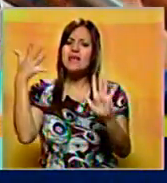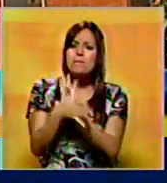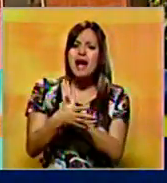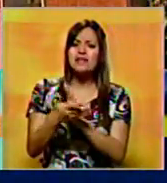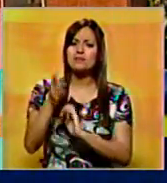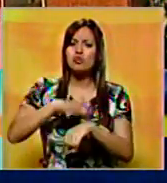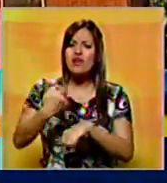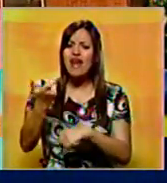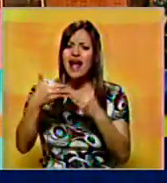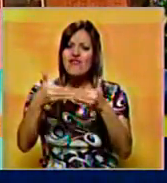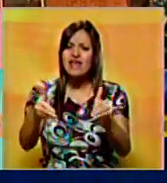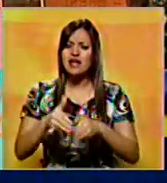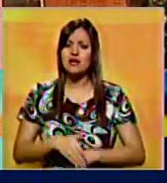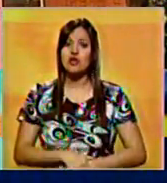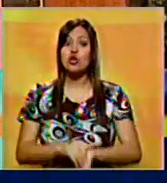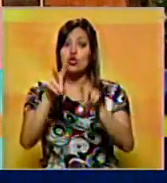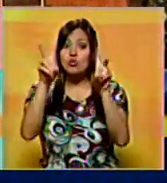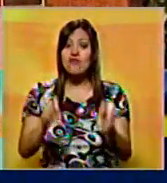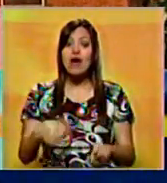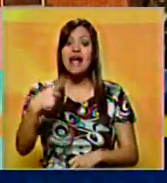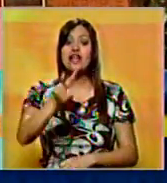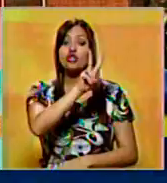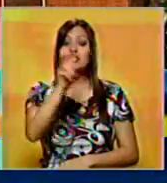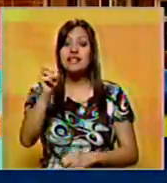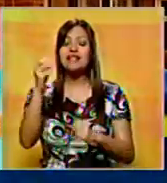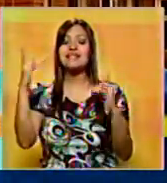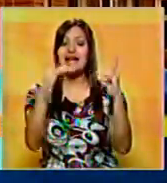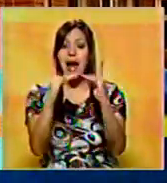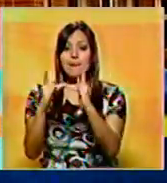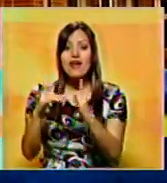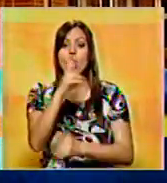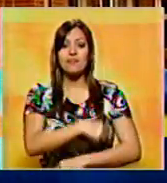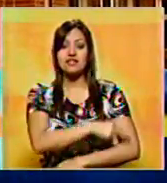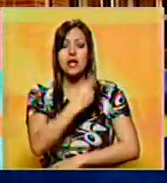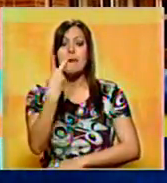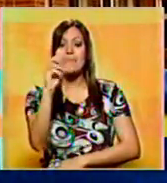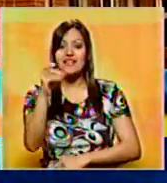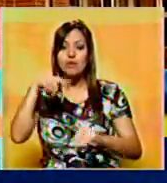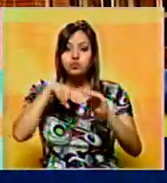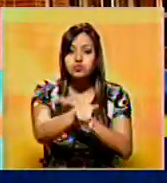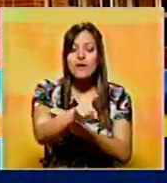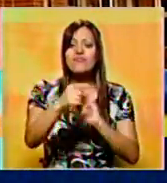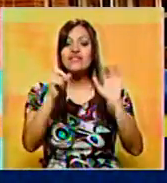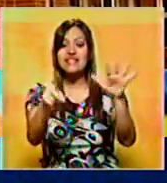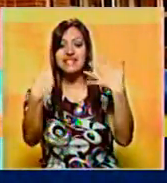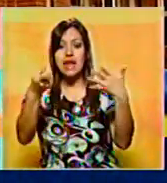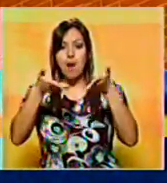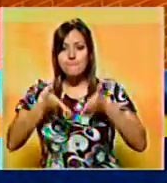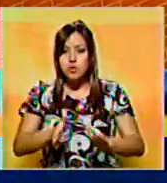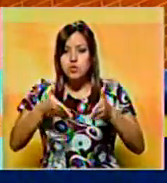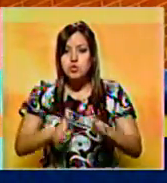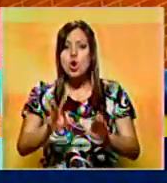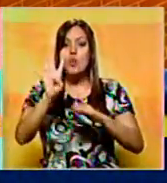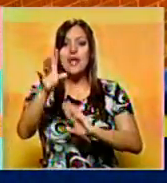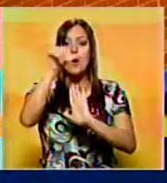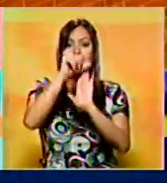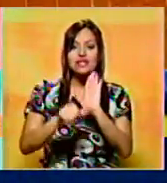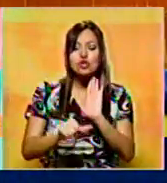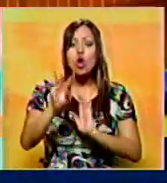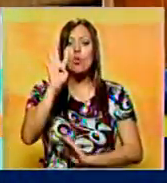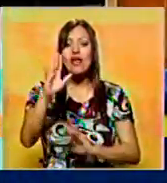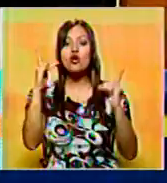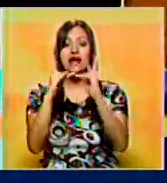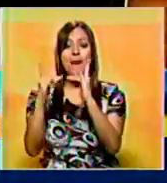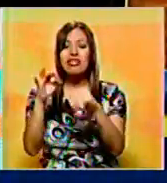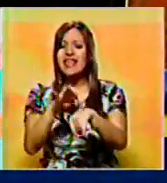maternidad la nueva maternidad cuenta con 200 camas de hospitalización 20 de admisión 16 salas de parto cuatro quirófanos cuatro camas de